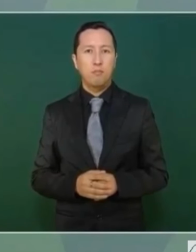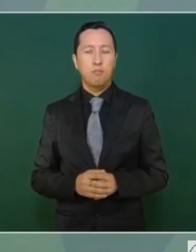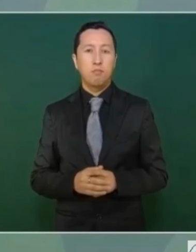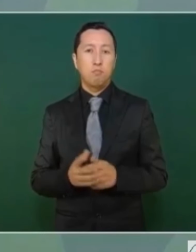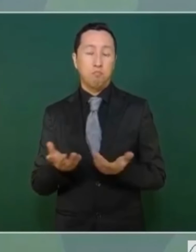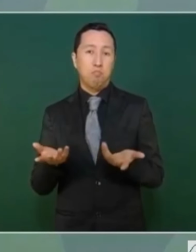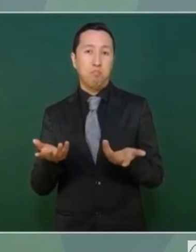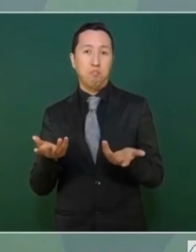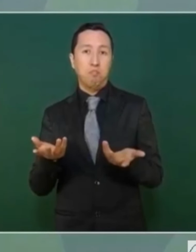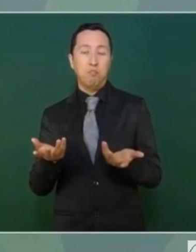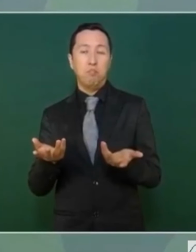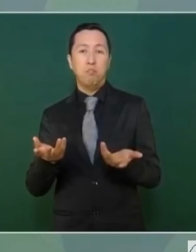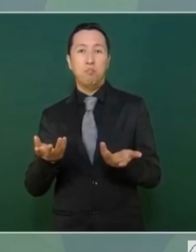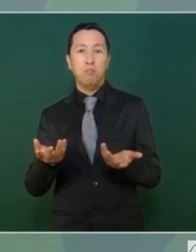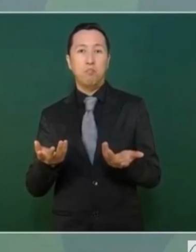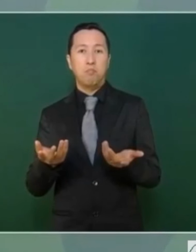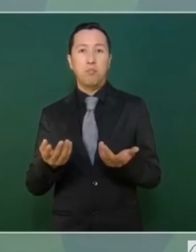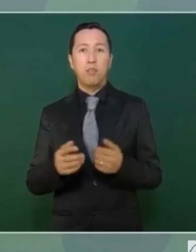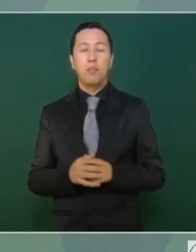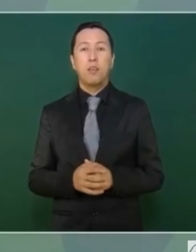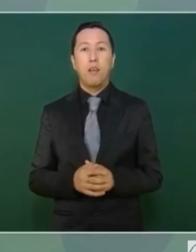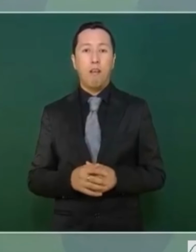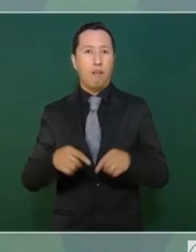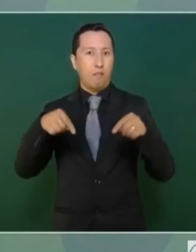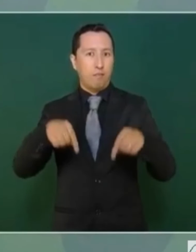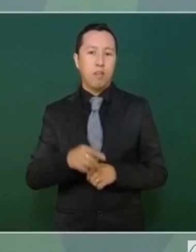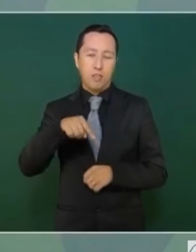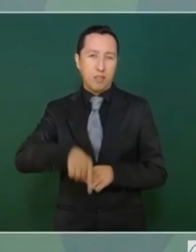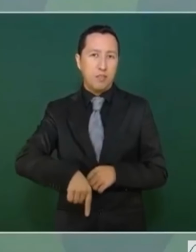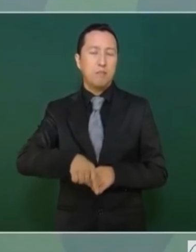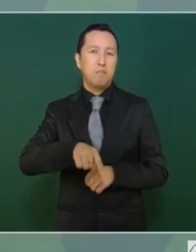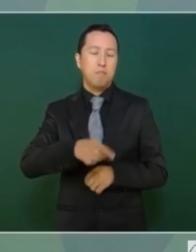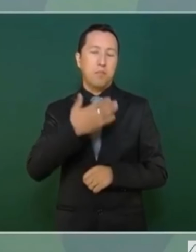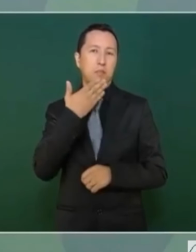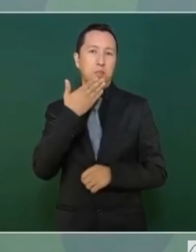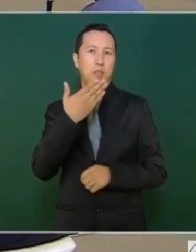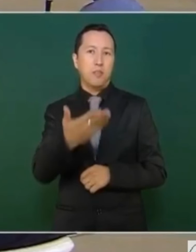quejando porque nos va muy bien.